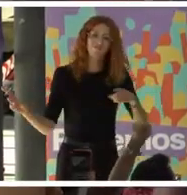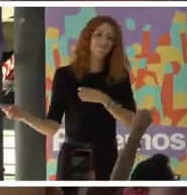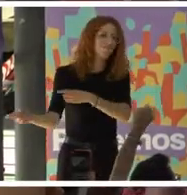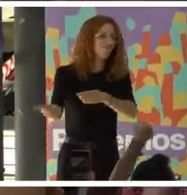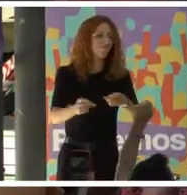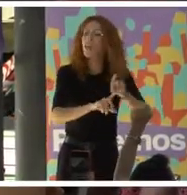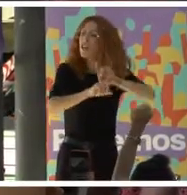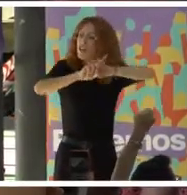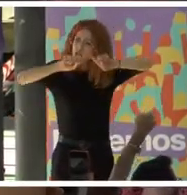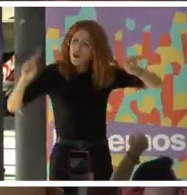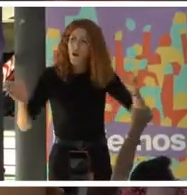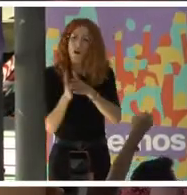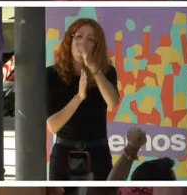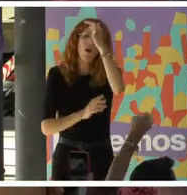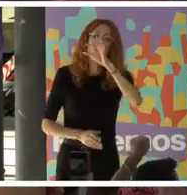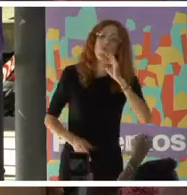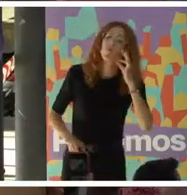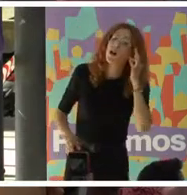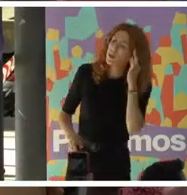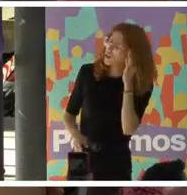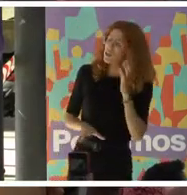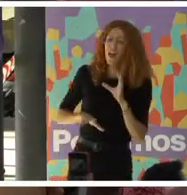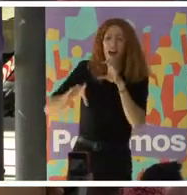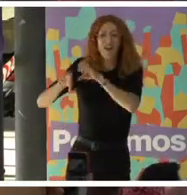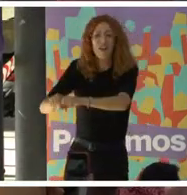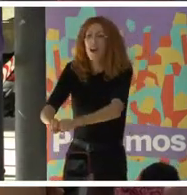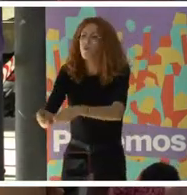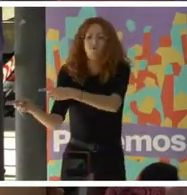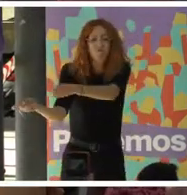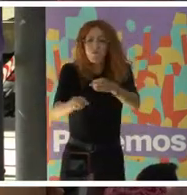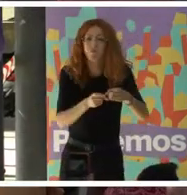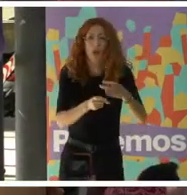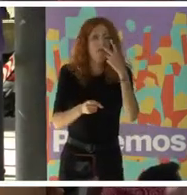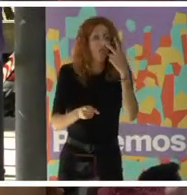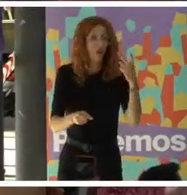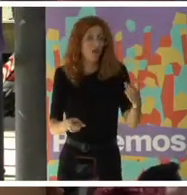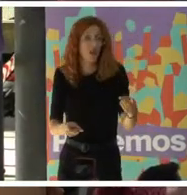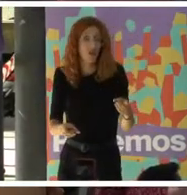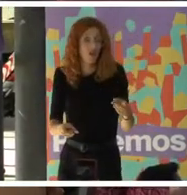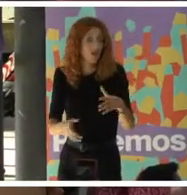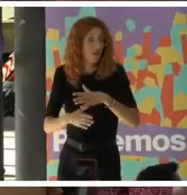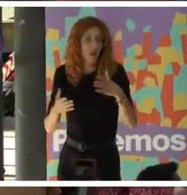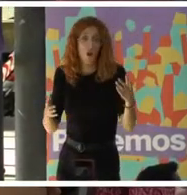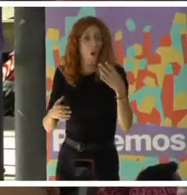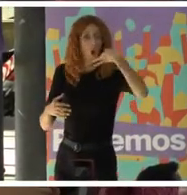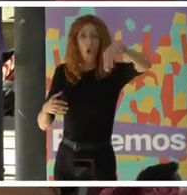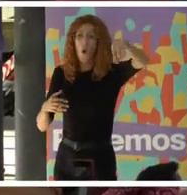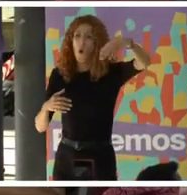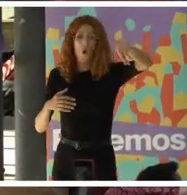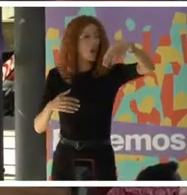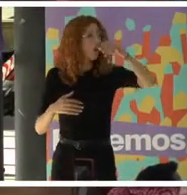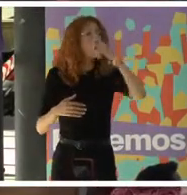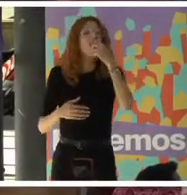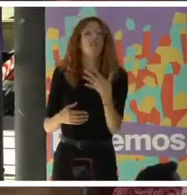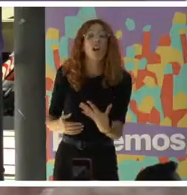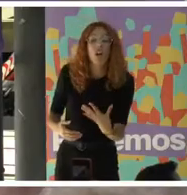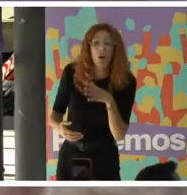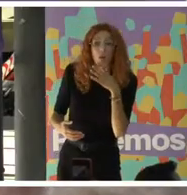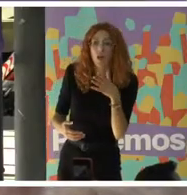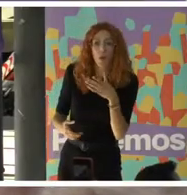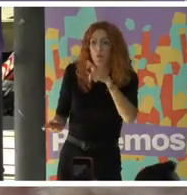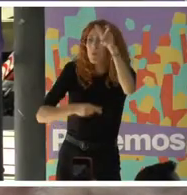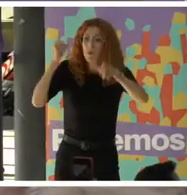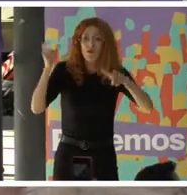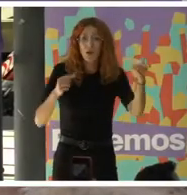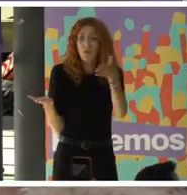No, compañeros y compañeras, a una escalada bélica que en 2 años para lo único que ha servido es para dejar miles